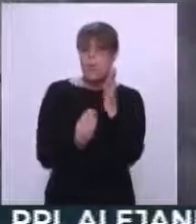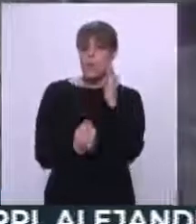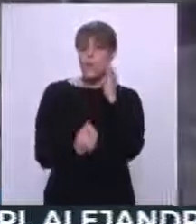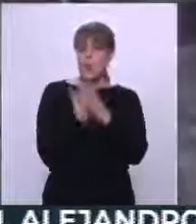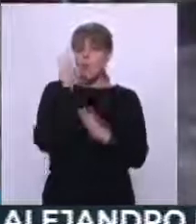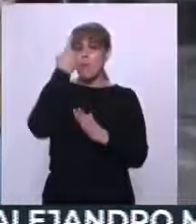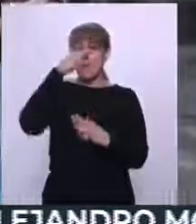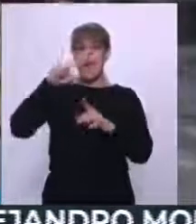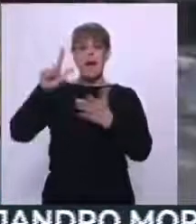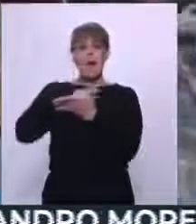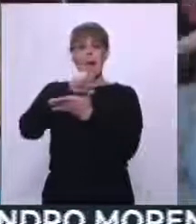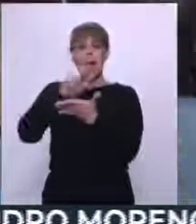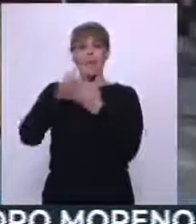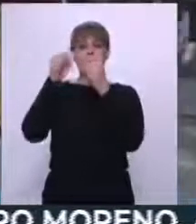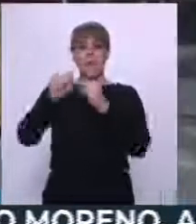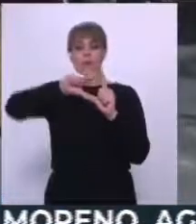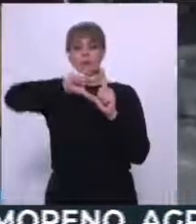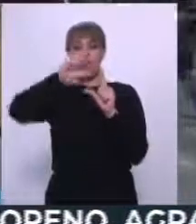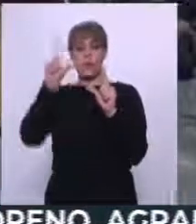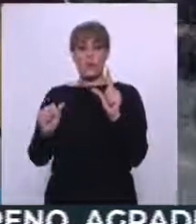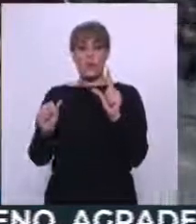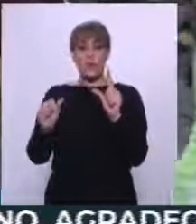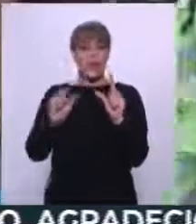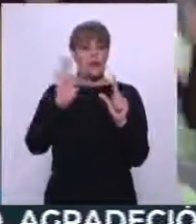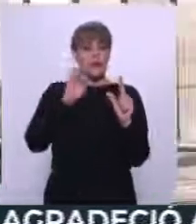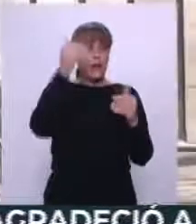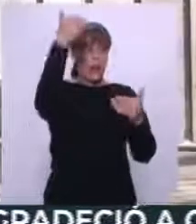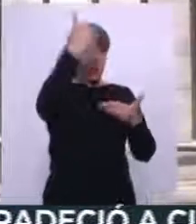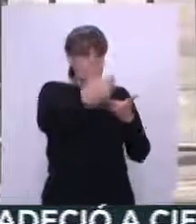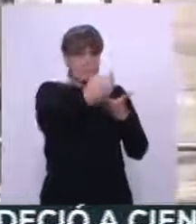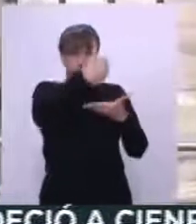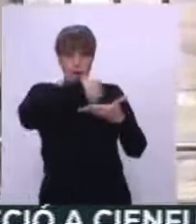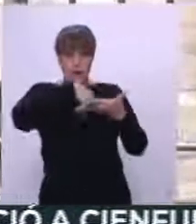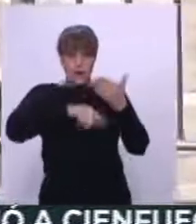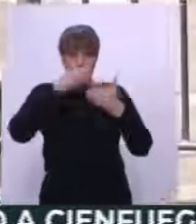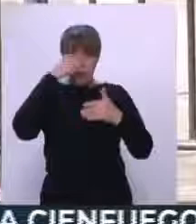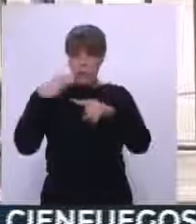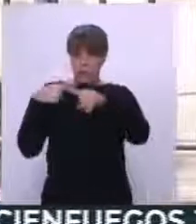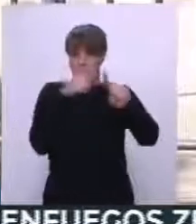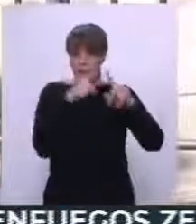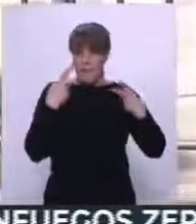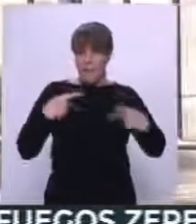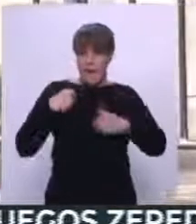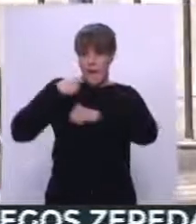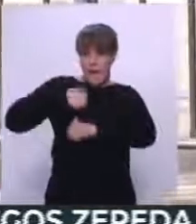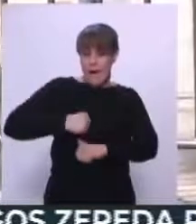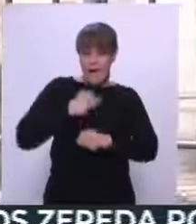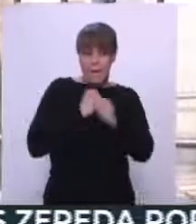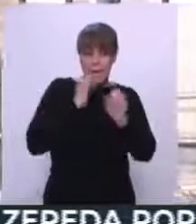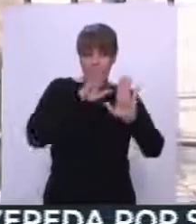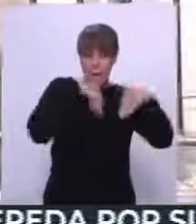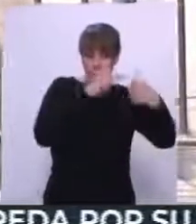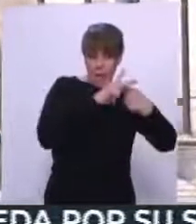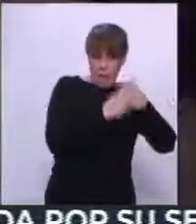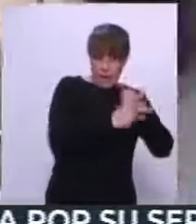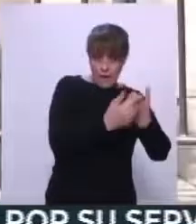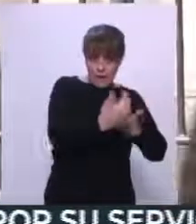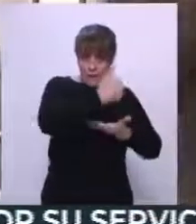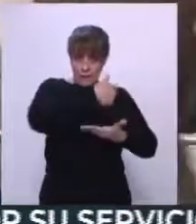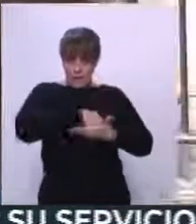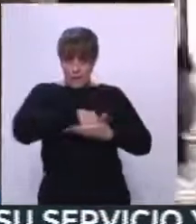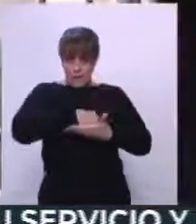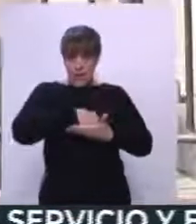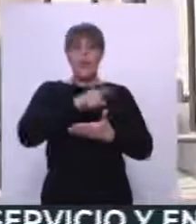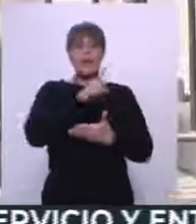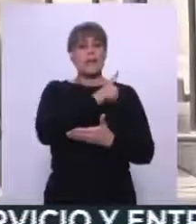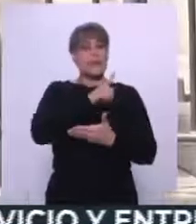Seguridad Nacional, bajo la cual todos los agentes extranjeros tienen que ser acreditados ante la Secretaría de Relaciones Exteriores y los obliga a